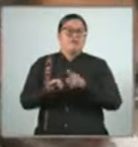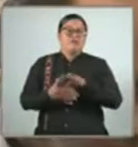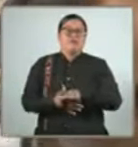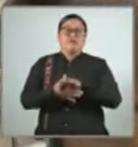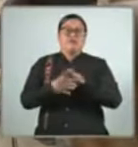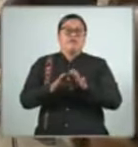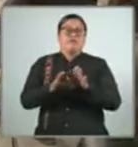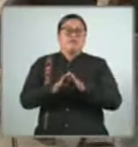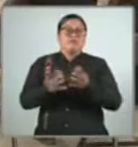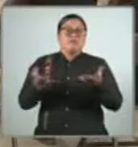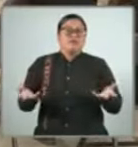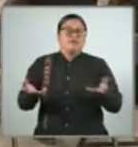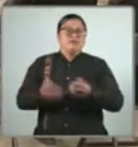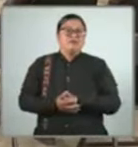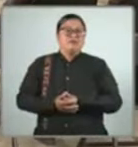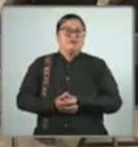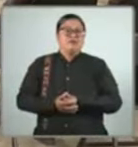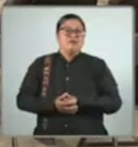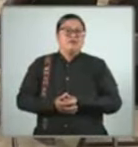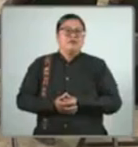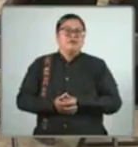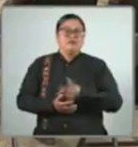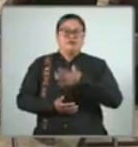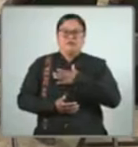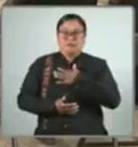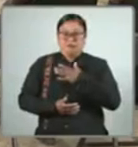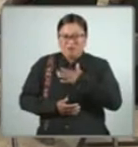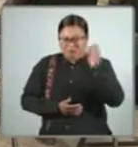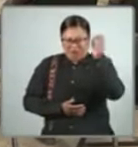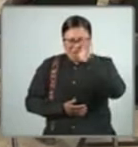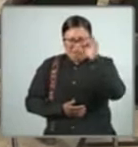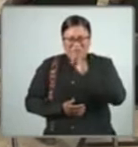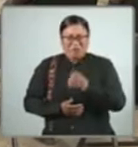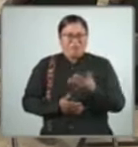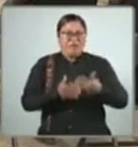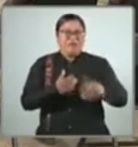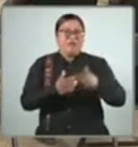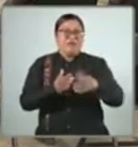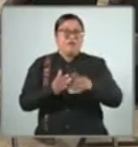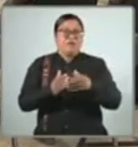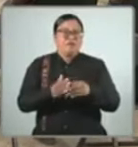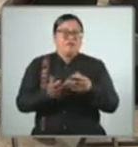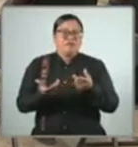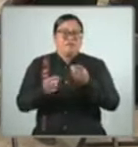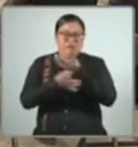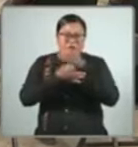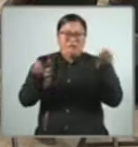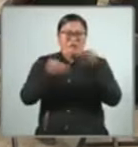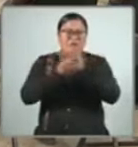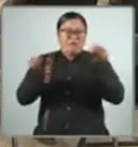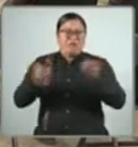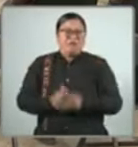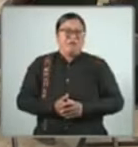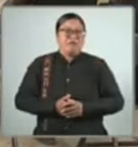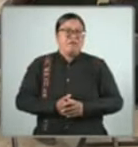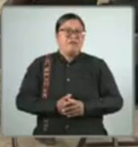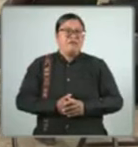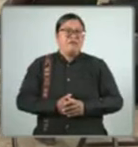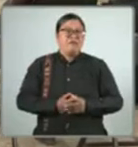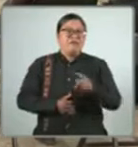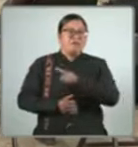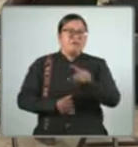todo, yo digo, es mi opinión, siento que falta un poquito de difusión. El área